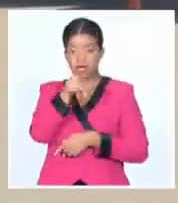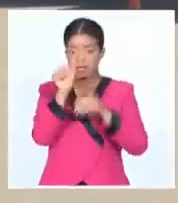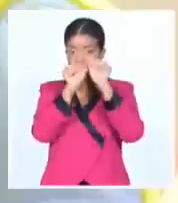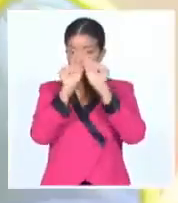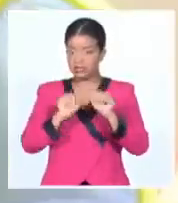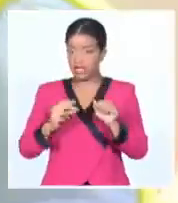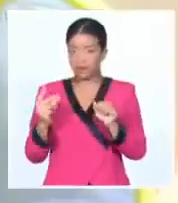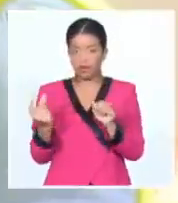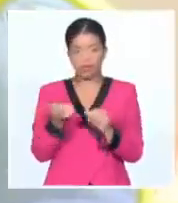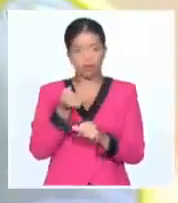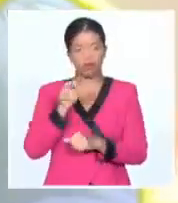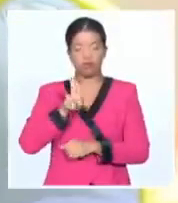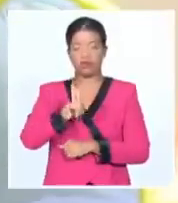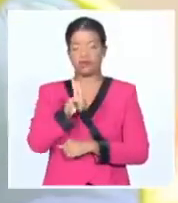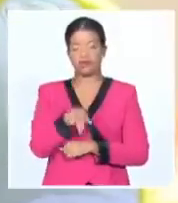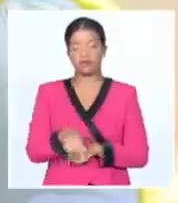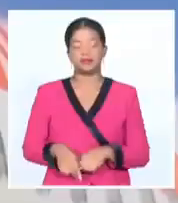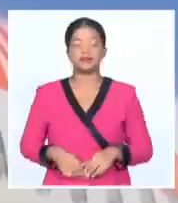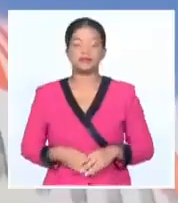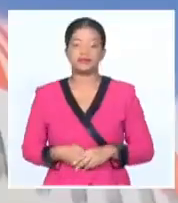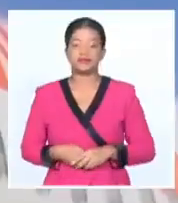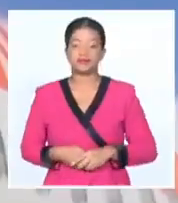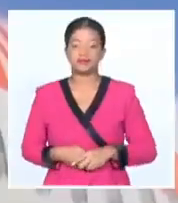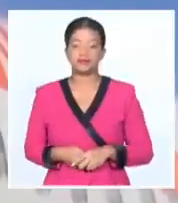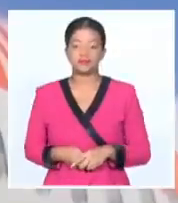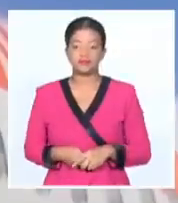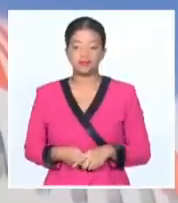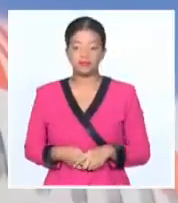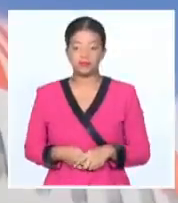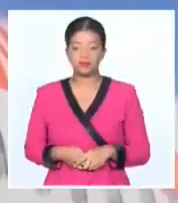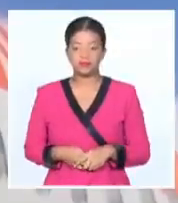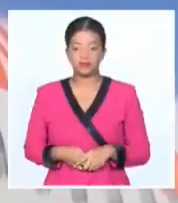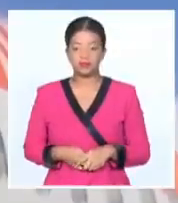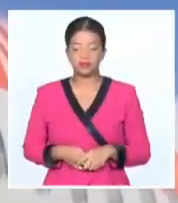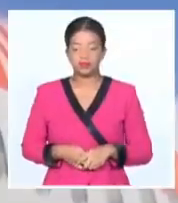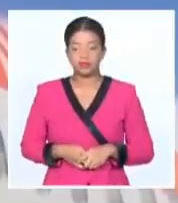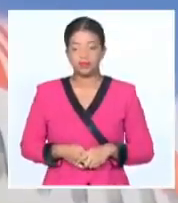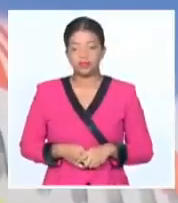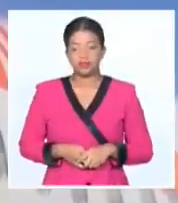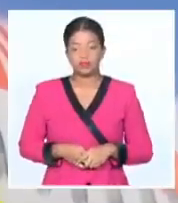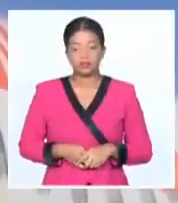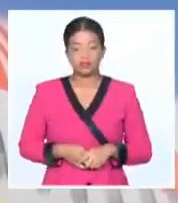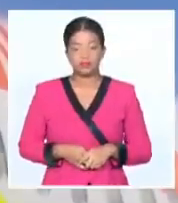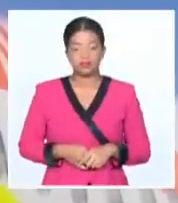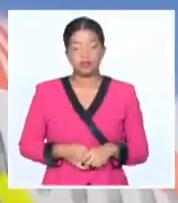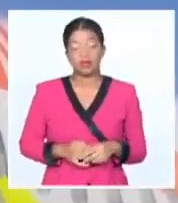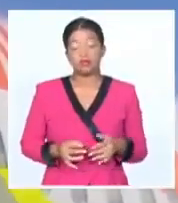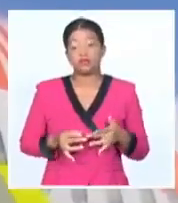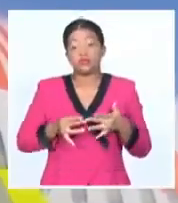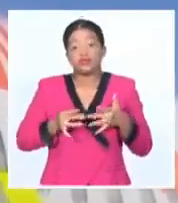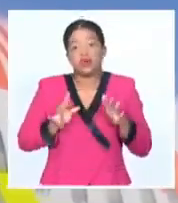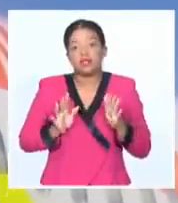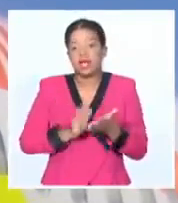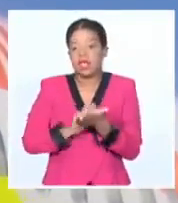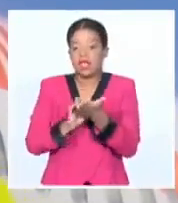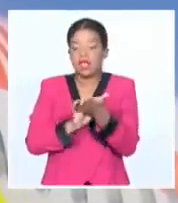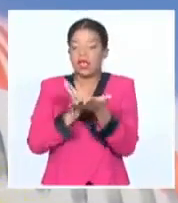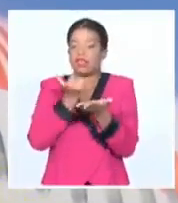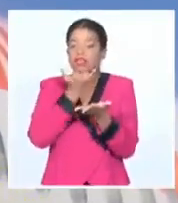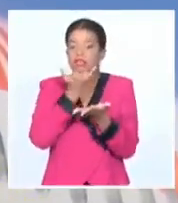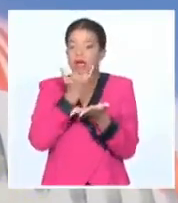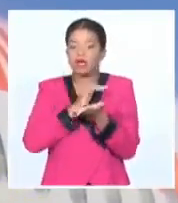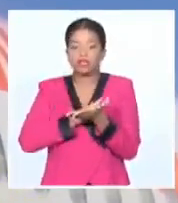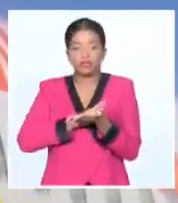ante tales situaciones. Afortunadamente, ningún pasajero sufrió daño. Igualmente, de